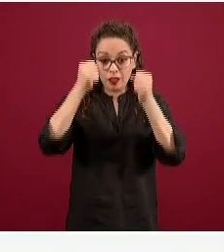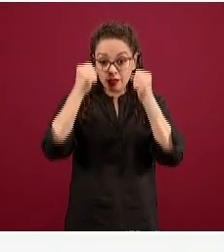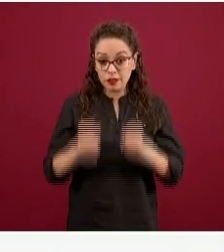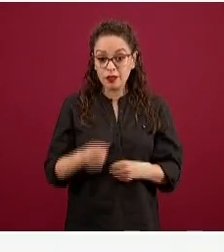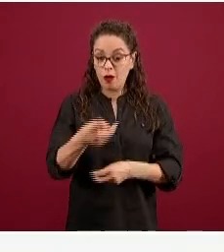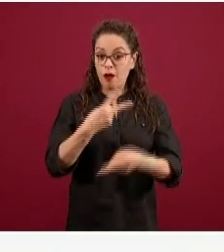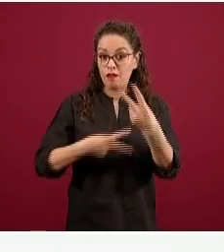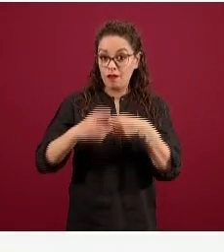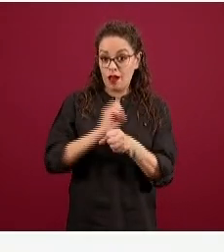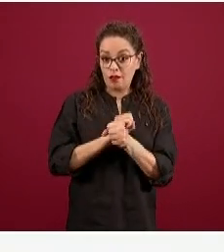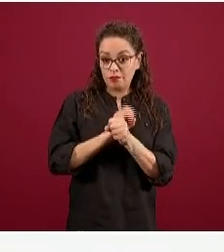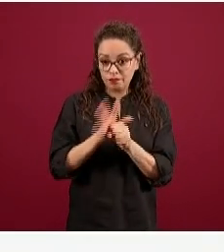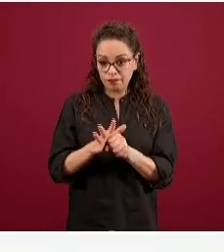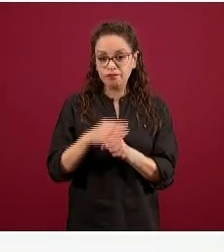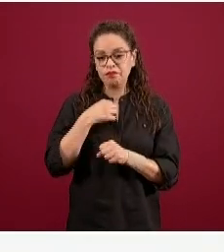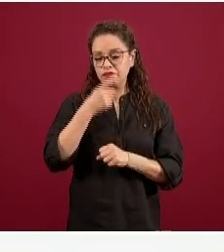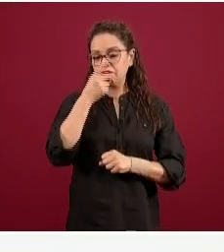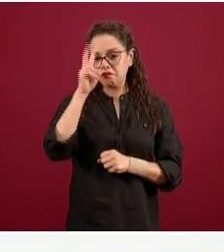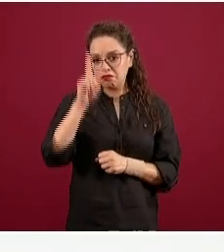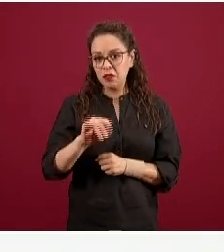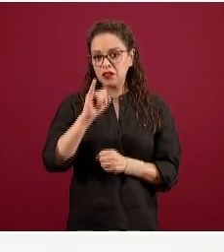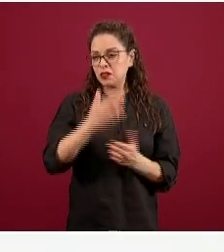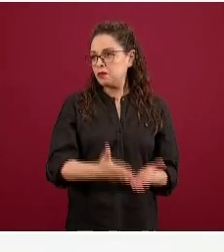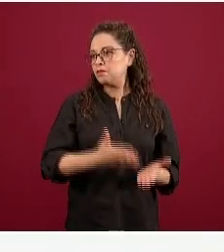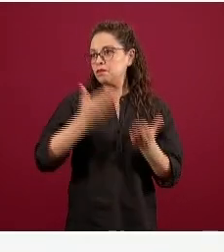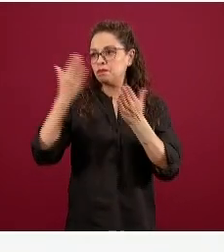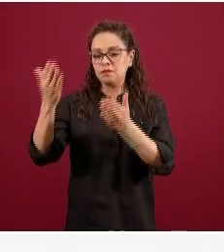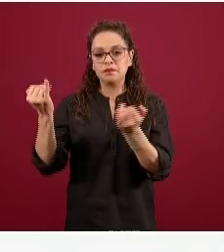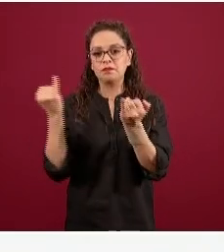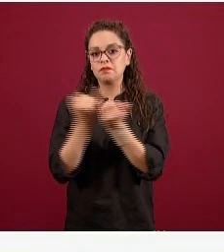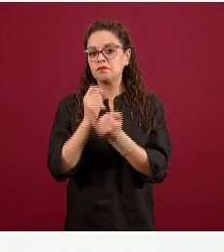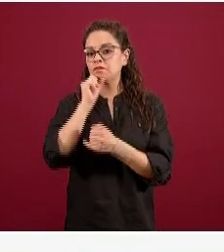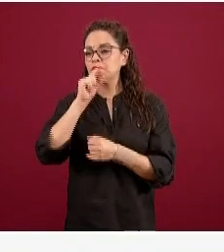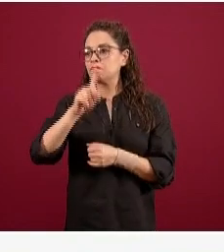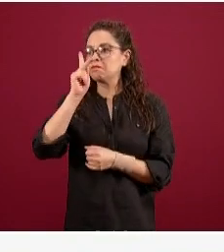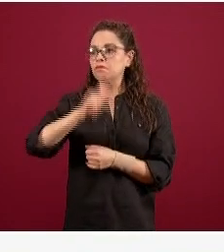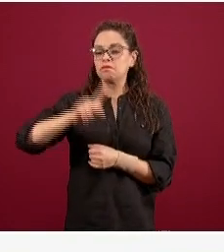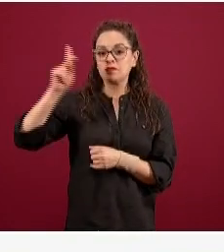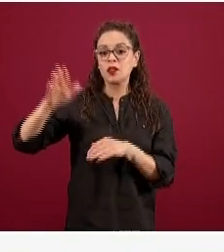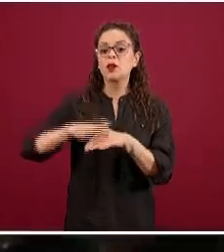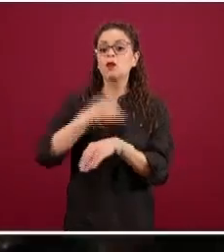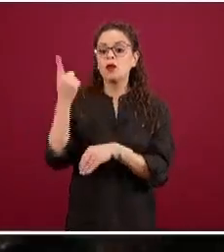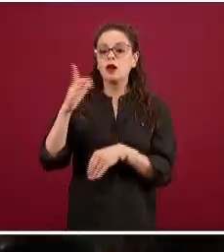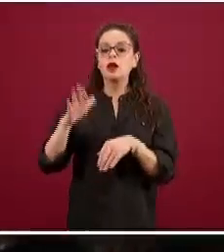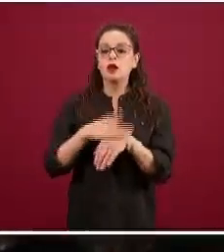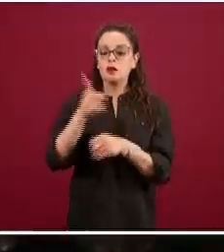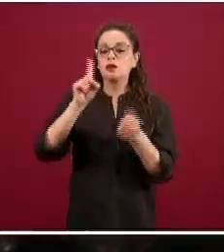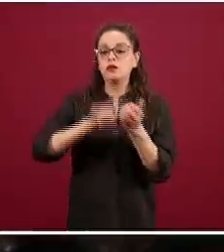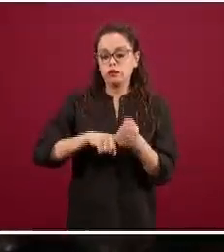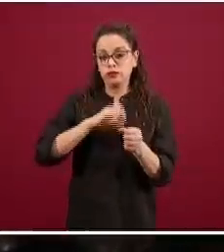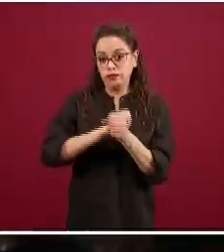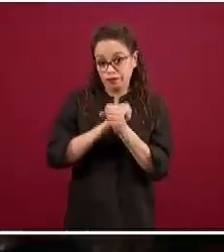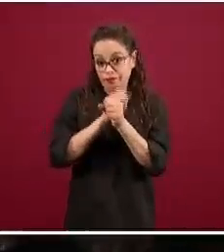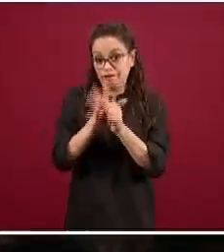tener este comportamiento. ¿Por qué razón? Porque está en fase ascendente la epidemia de COVID.